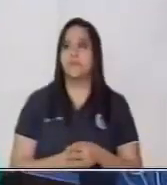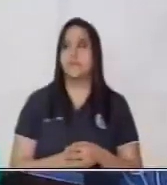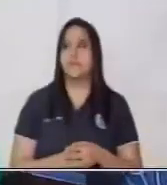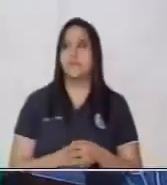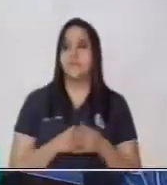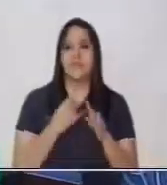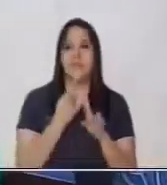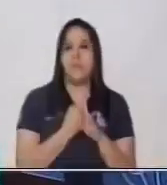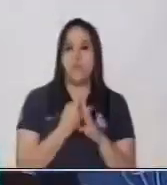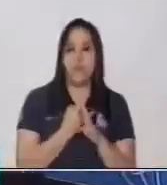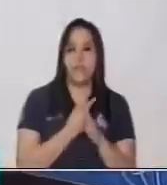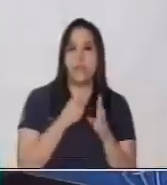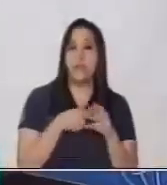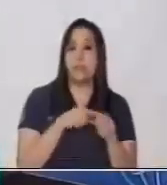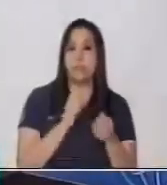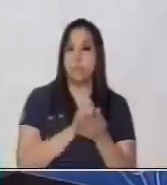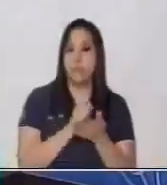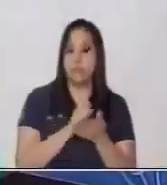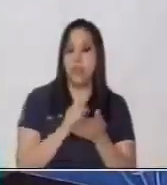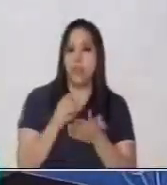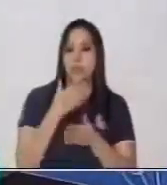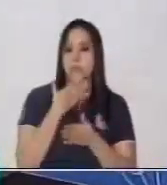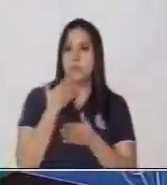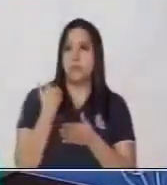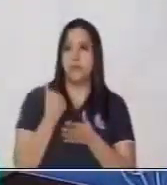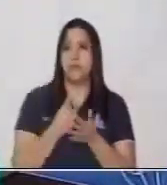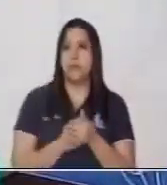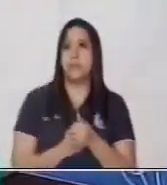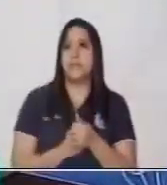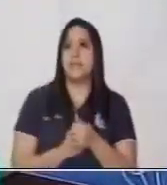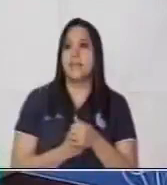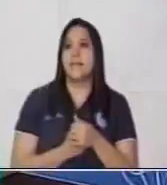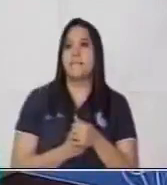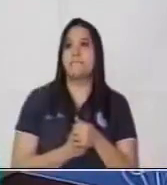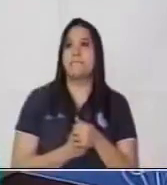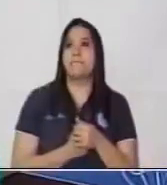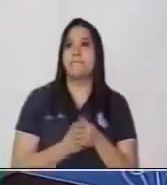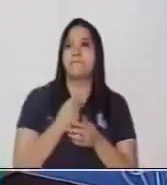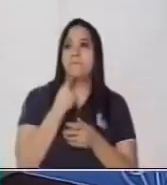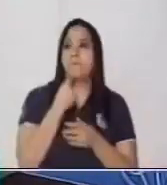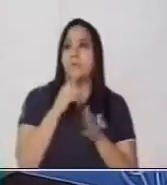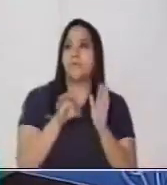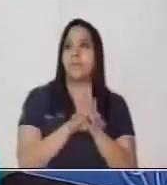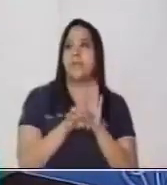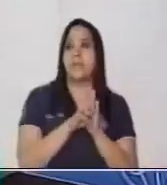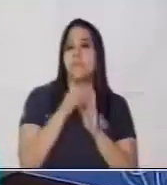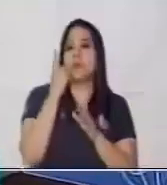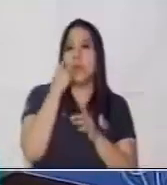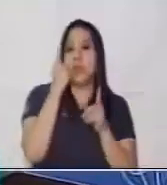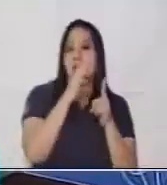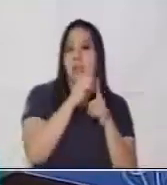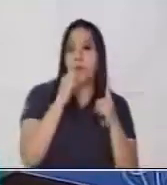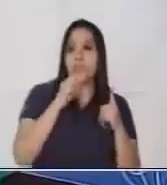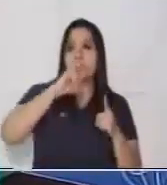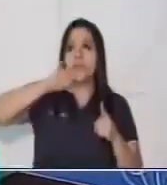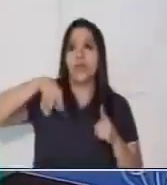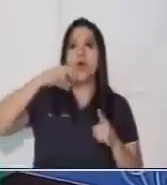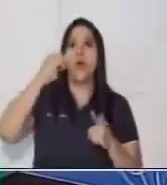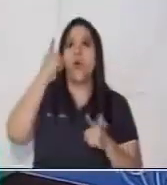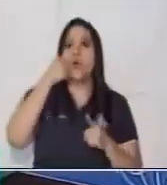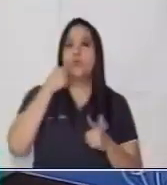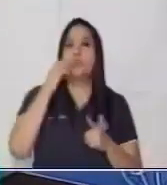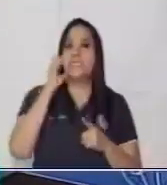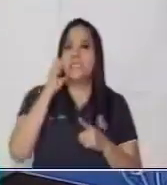los marcadores, vamos a utilizar marcadores, ¿ok? Y dice la oración,